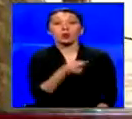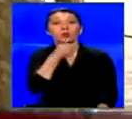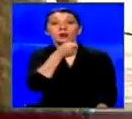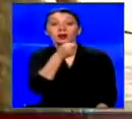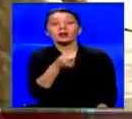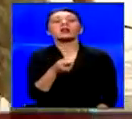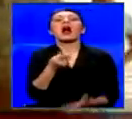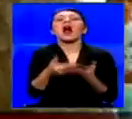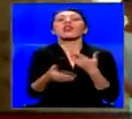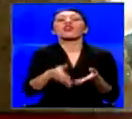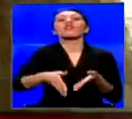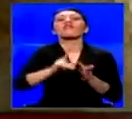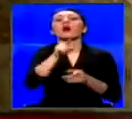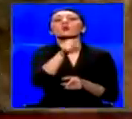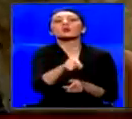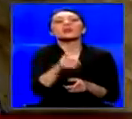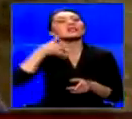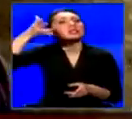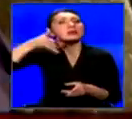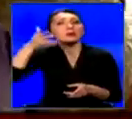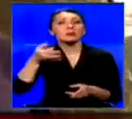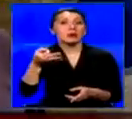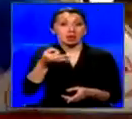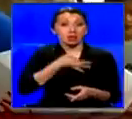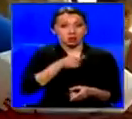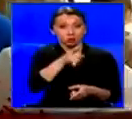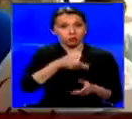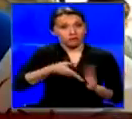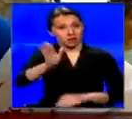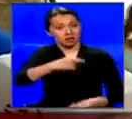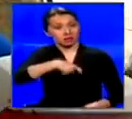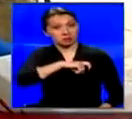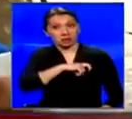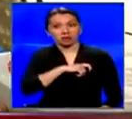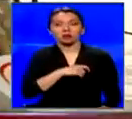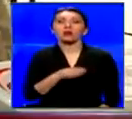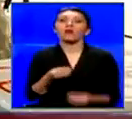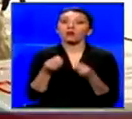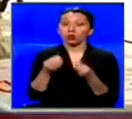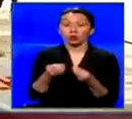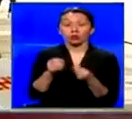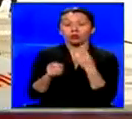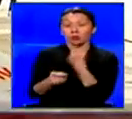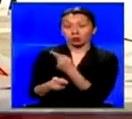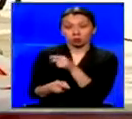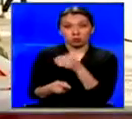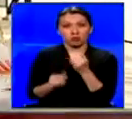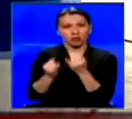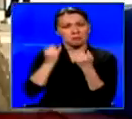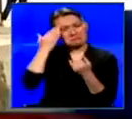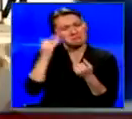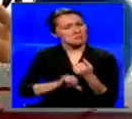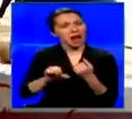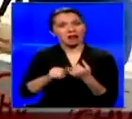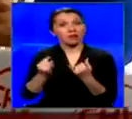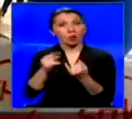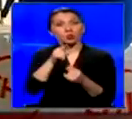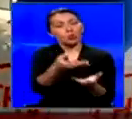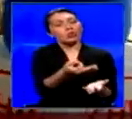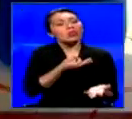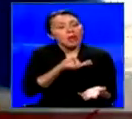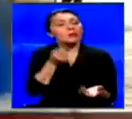dónde se va usted en seminario. Me dijeron que sí a España, creo, ¿no? Bueno, si tenéis información, se nota que tenéis mala información. Usted tiene que darnos esa